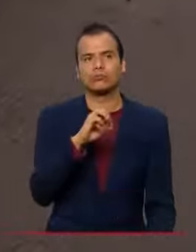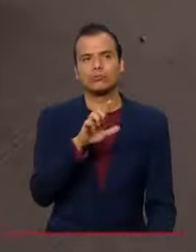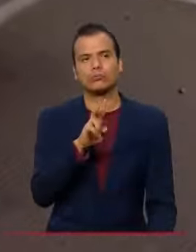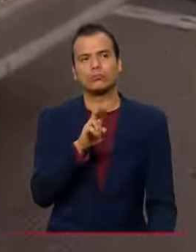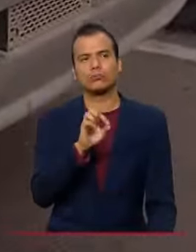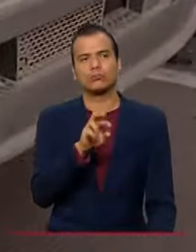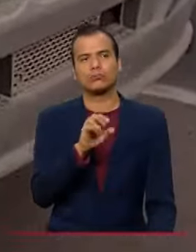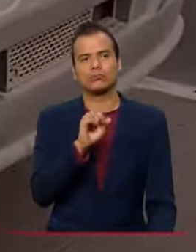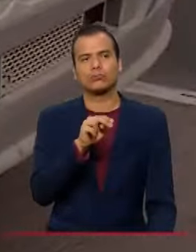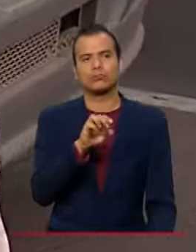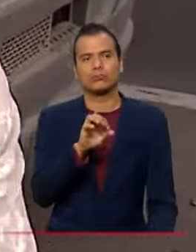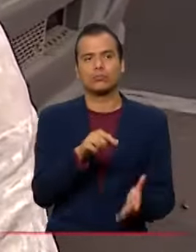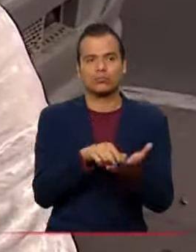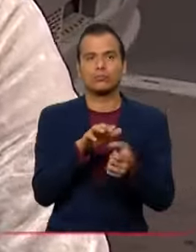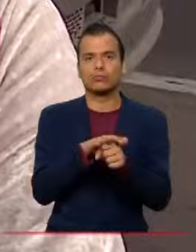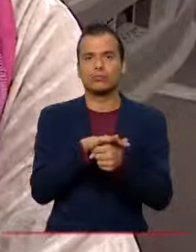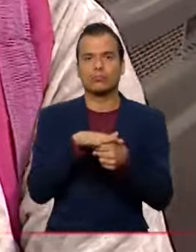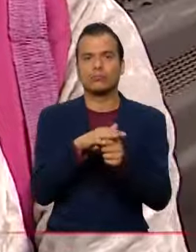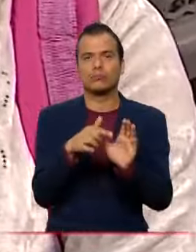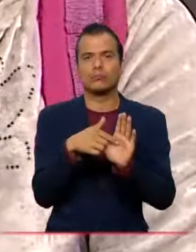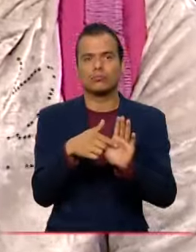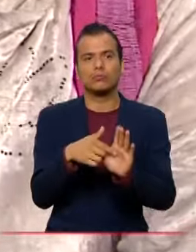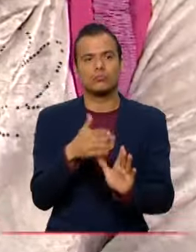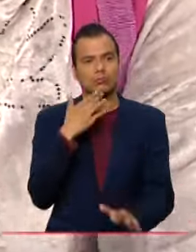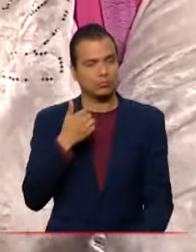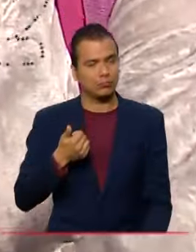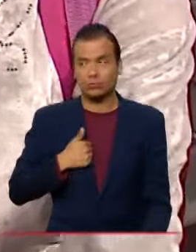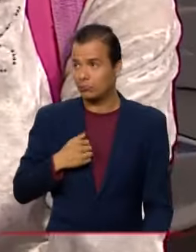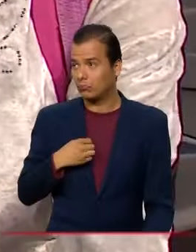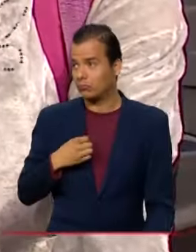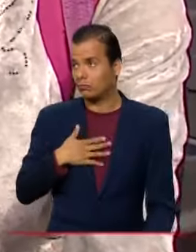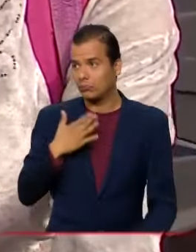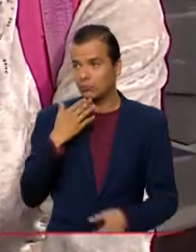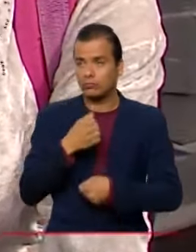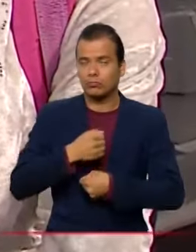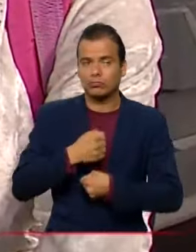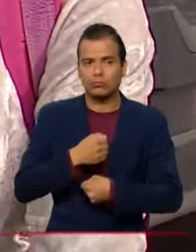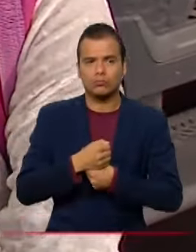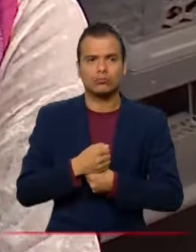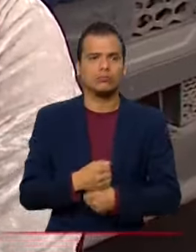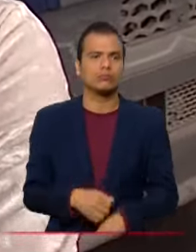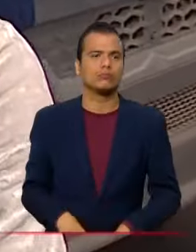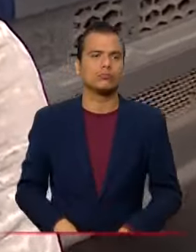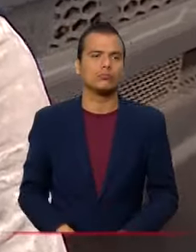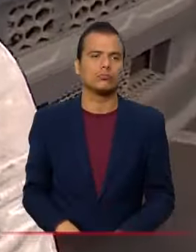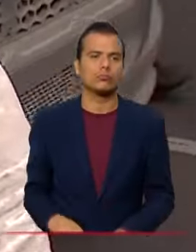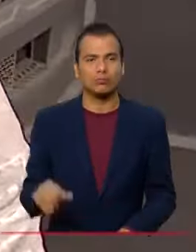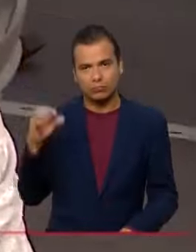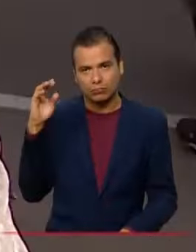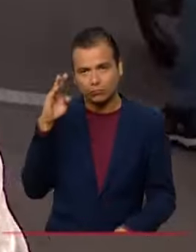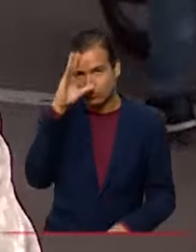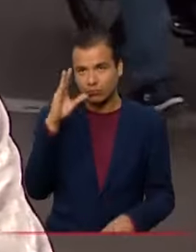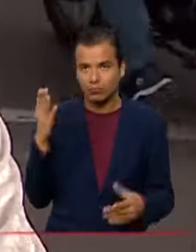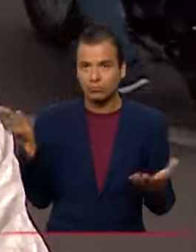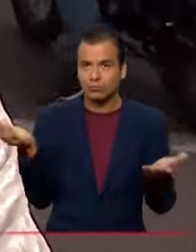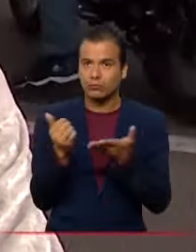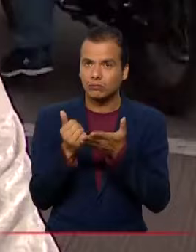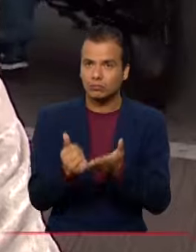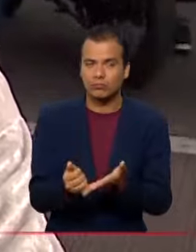cafecito por la situación. ¿Usted ve en el paro una oportunidad? Sí, pedirle favor a Petro que ponga la mano en el